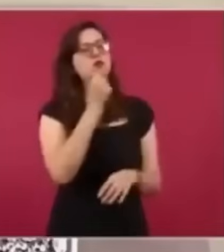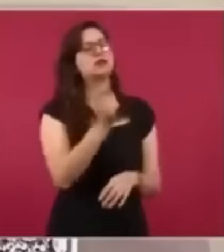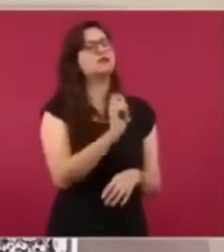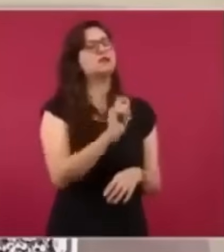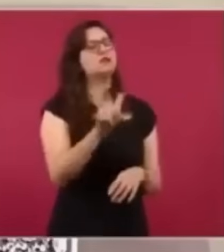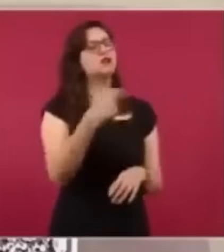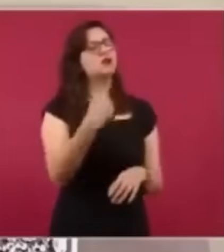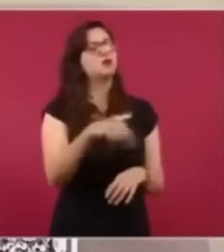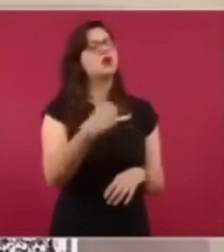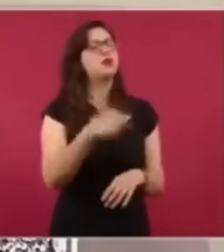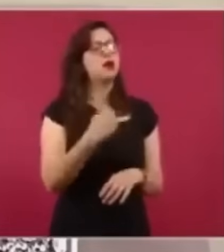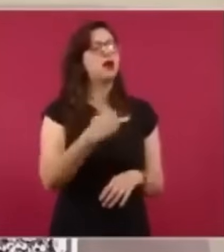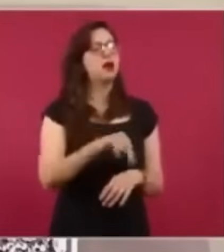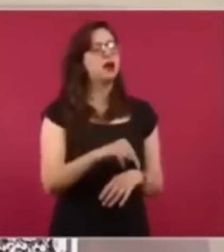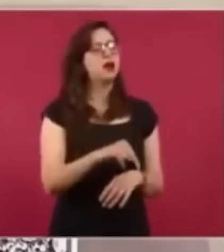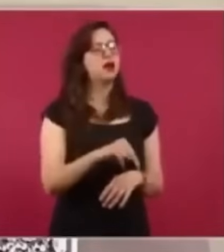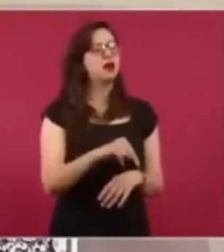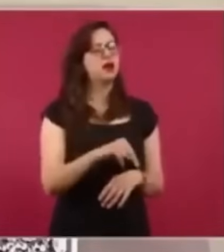famoso?